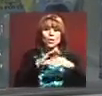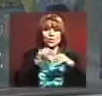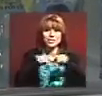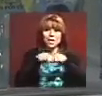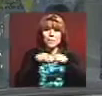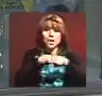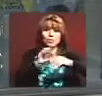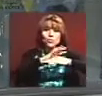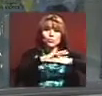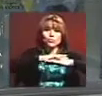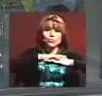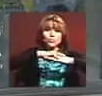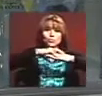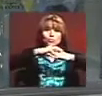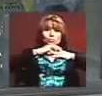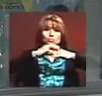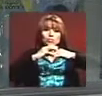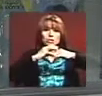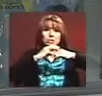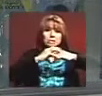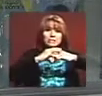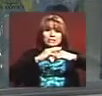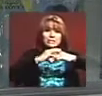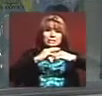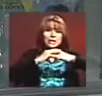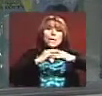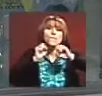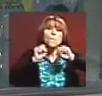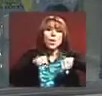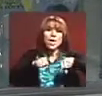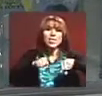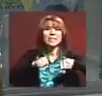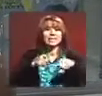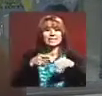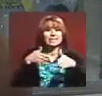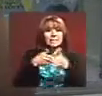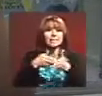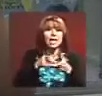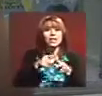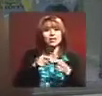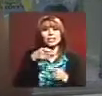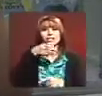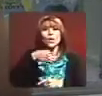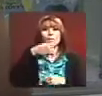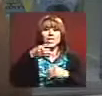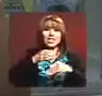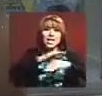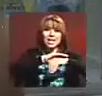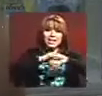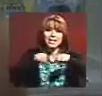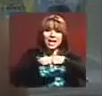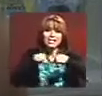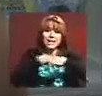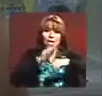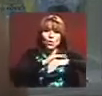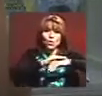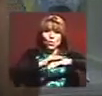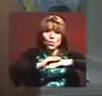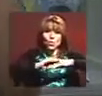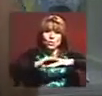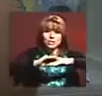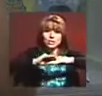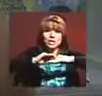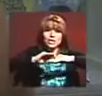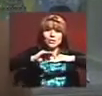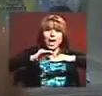del calzado sobre esos dedos sí puede maltratar. Entonces, sí se recomienda que el calzado sea de puntera alta, o sea, que la parte delante del zapato